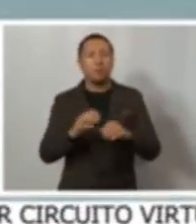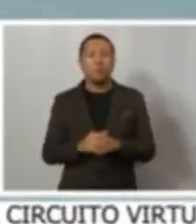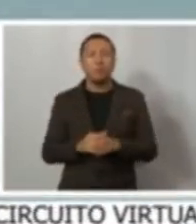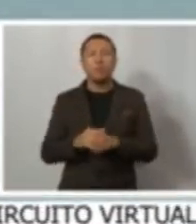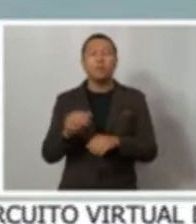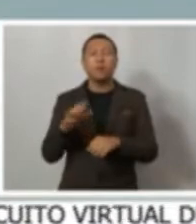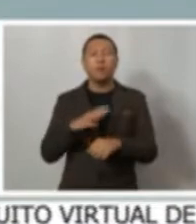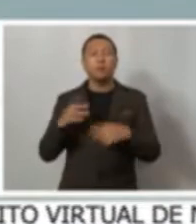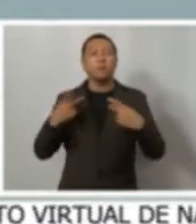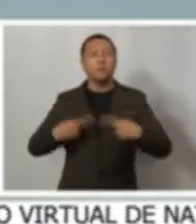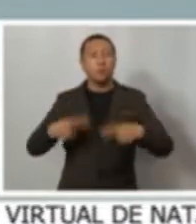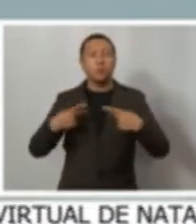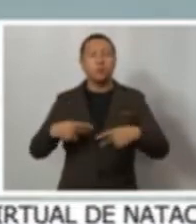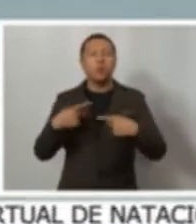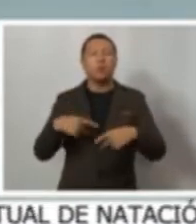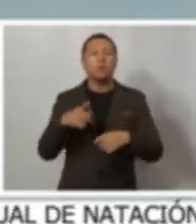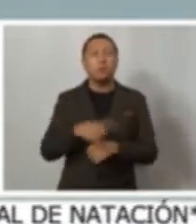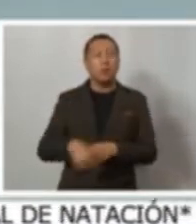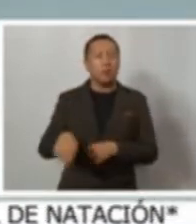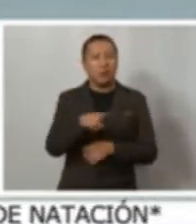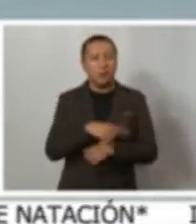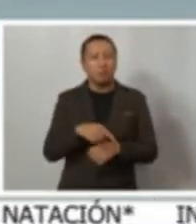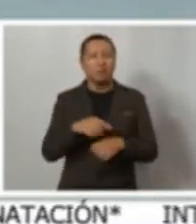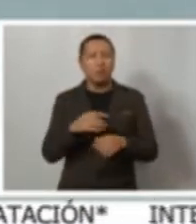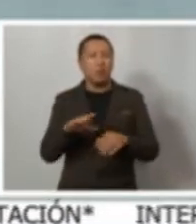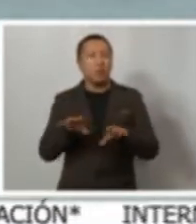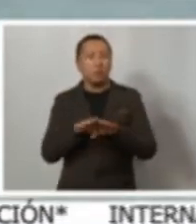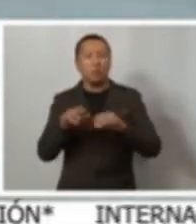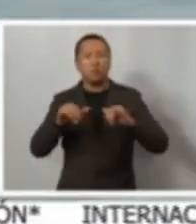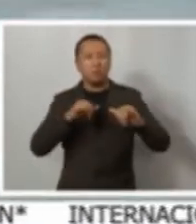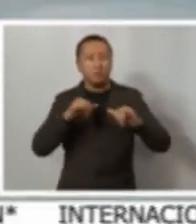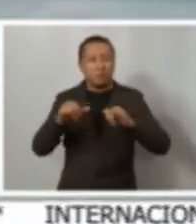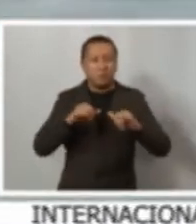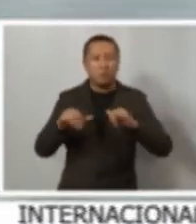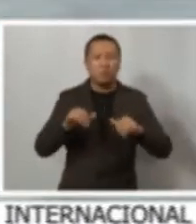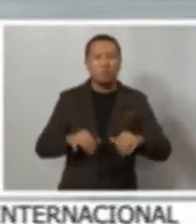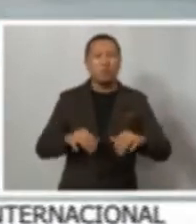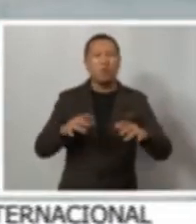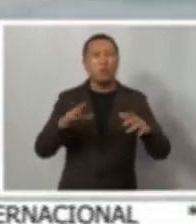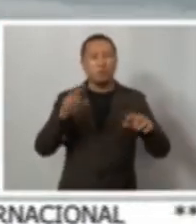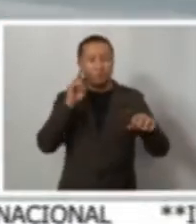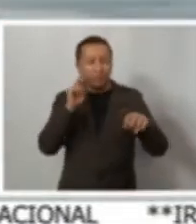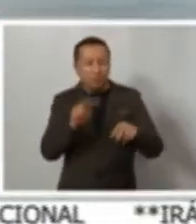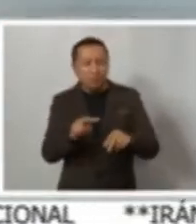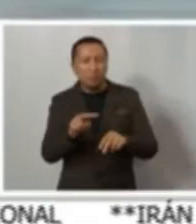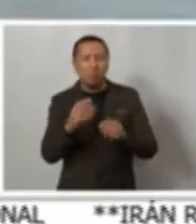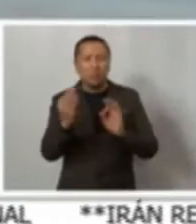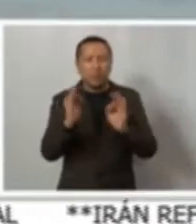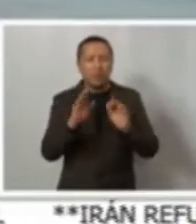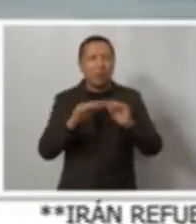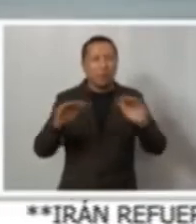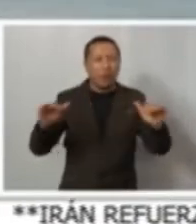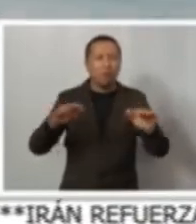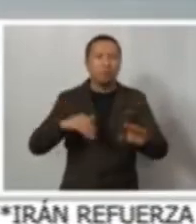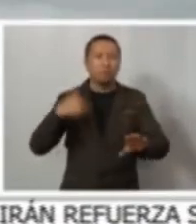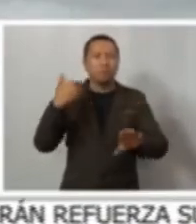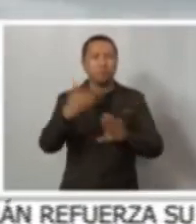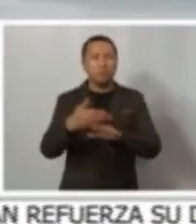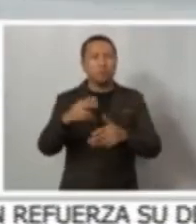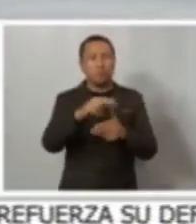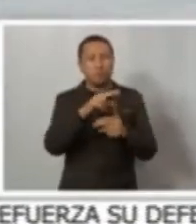a las personas que así lo requieran, ya que por la ubicación geográfica de esta comunidad podría resultar severamente afectada con el paso del huracán